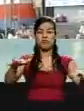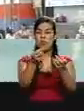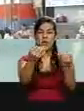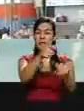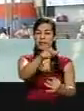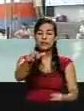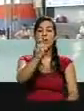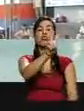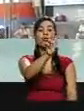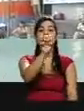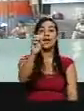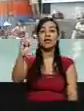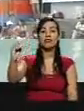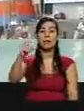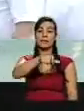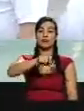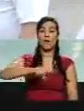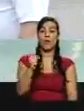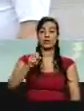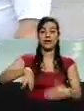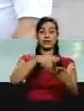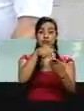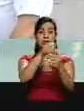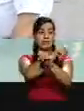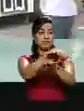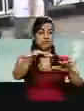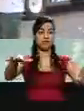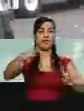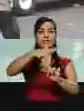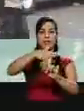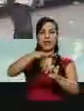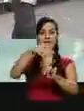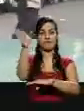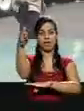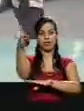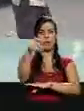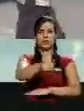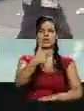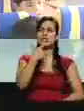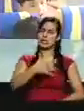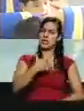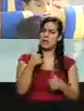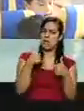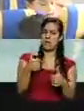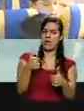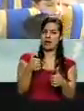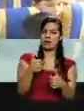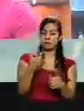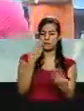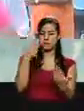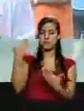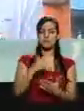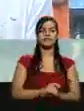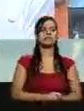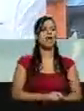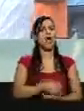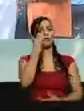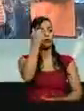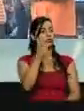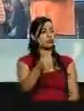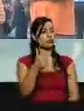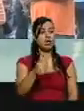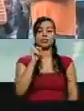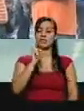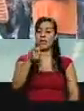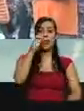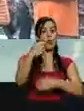de la Policía Nacional en el Terminal de la Bandera, los usuarios se sienten seguros, así lo afirmaron a las cámaras de Vive TV. Parece chévere porque tenemos